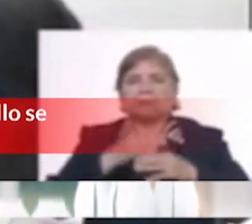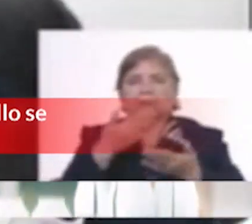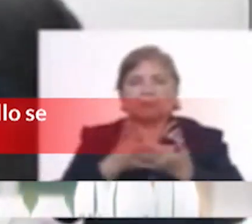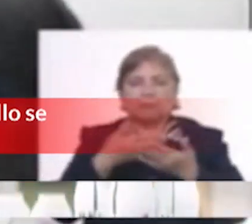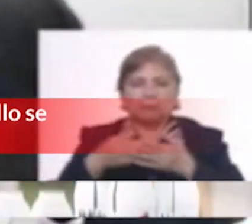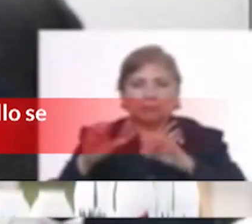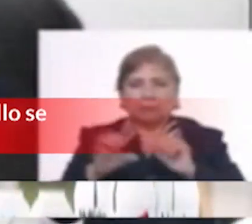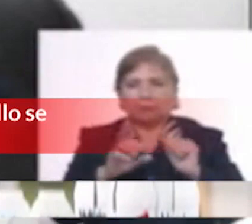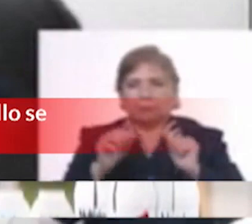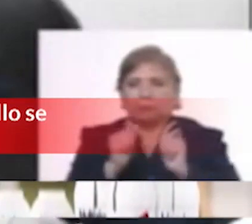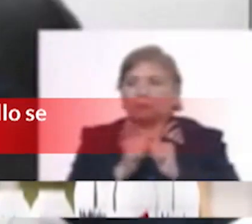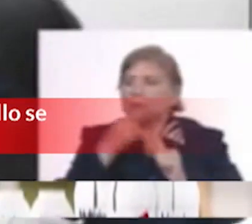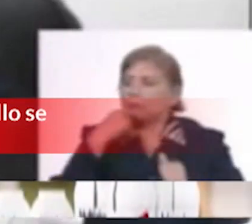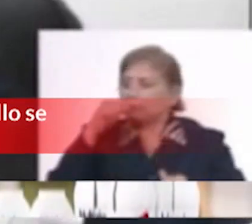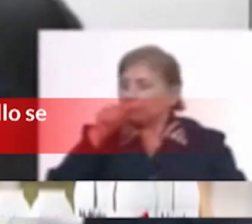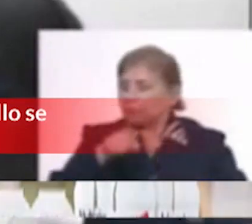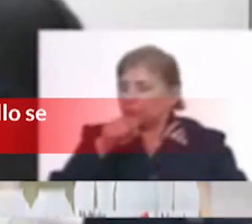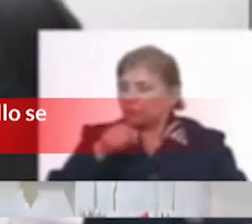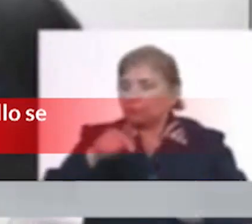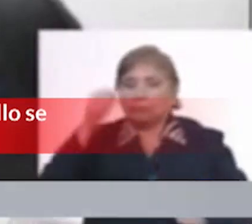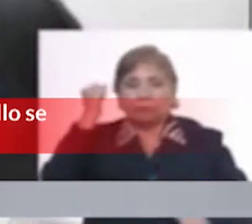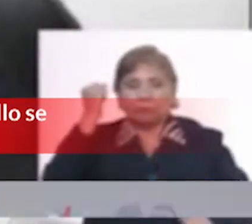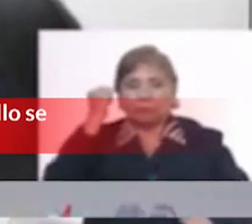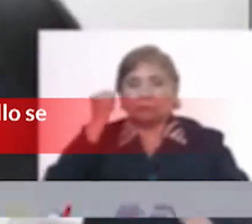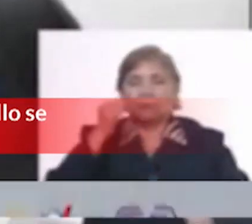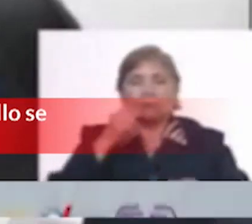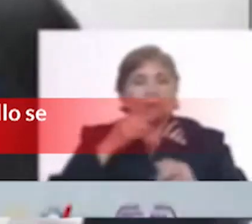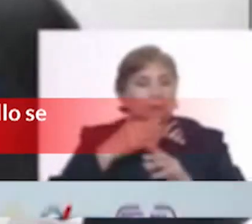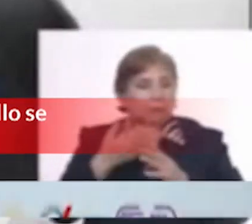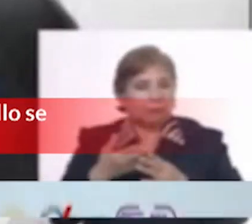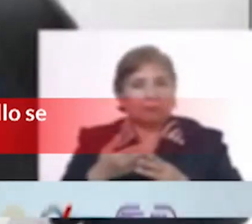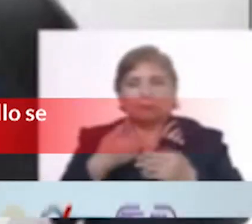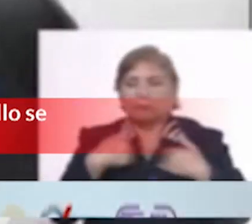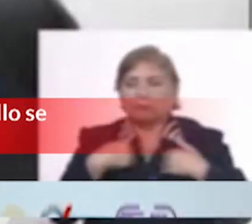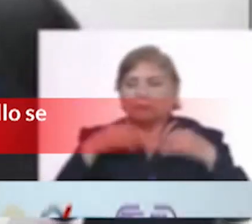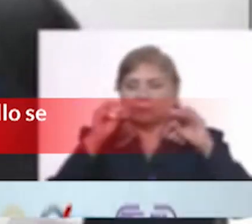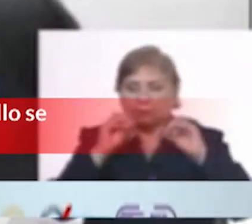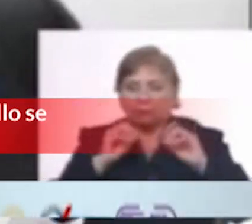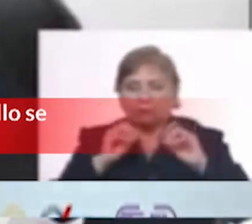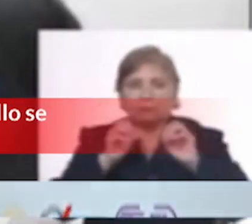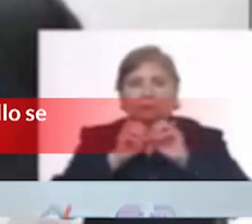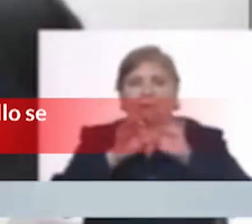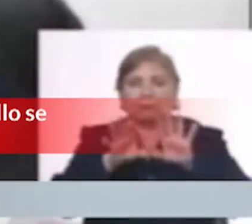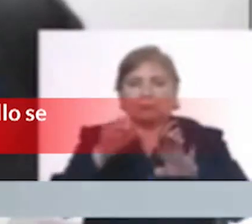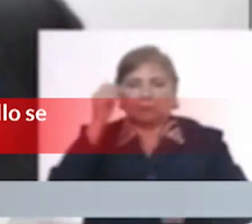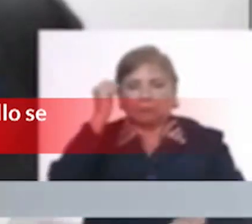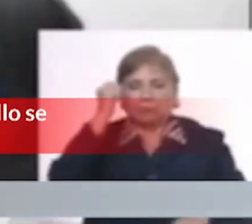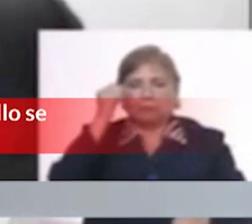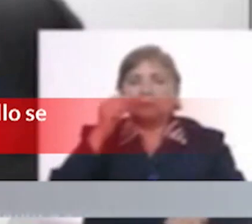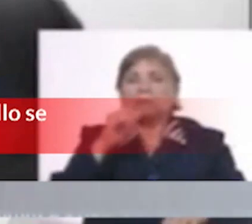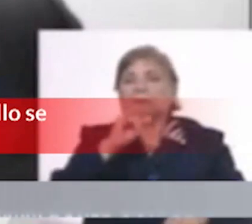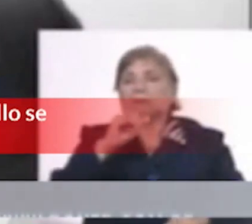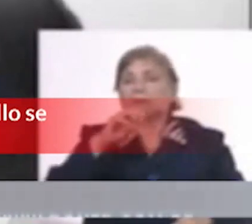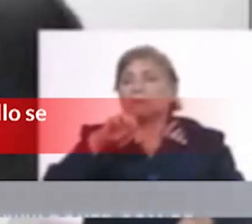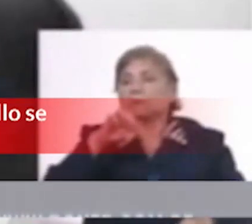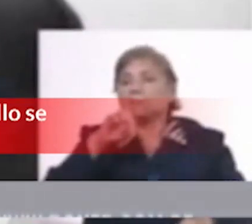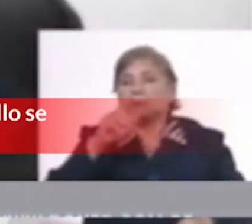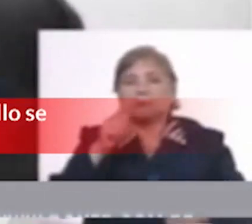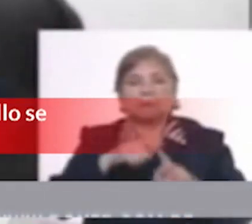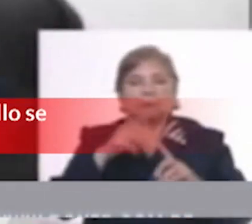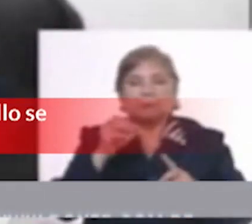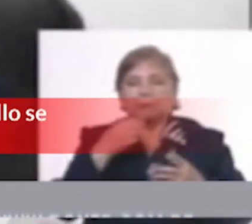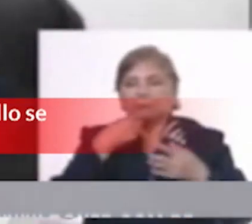de hechos, porque si aquí hay un derecho a la defensa, debe quedar en claro que es derecho del imputado